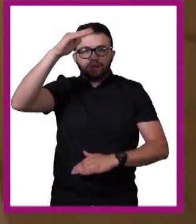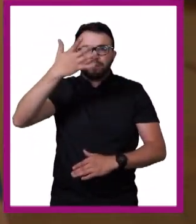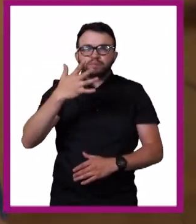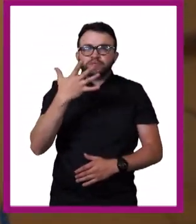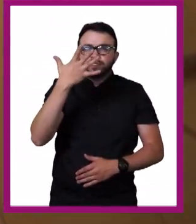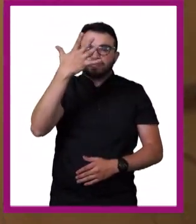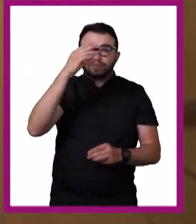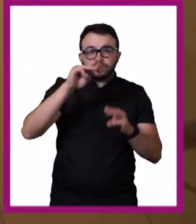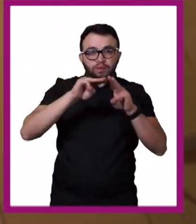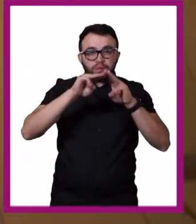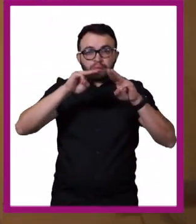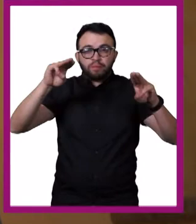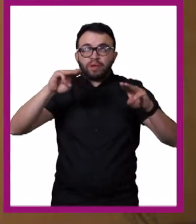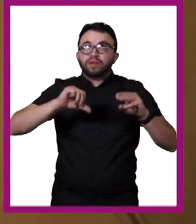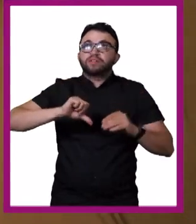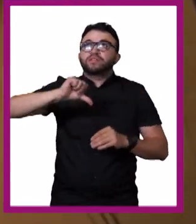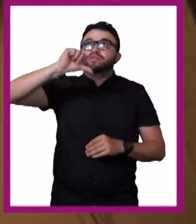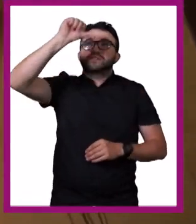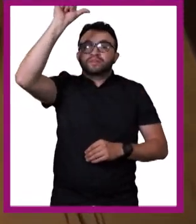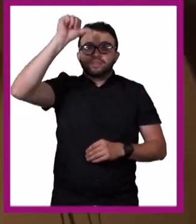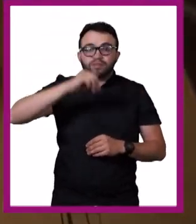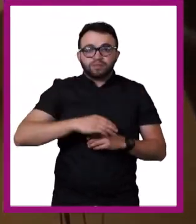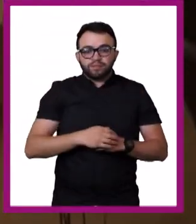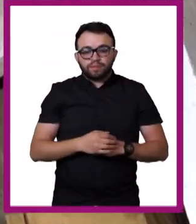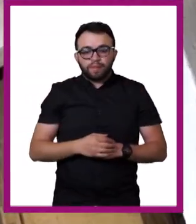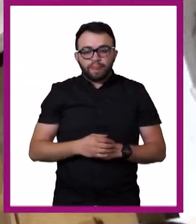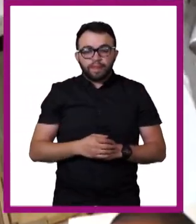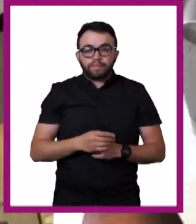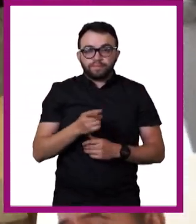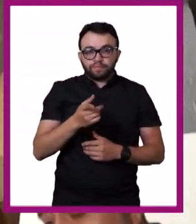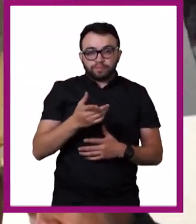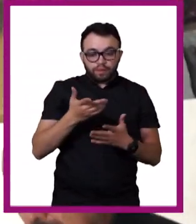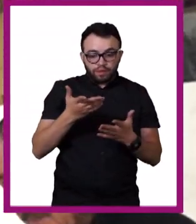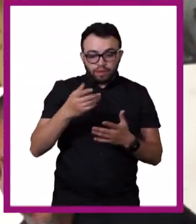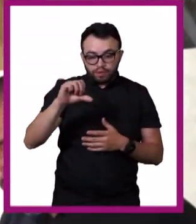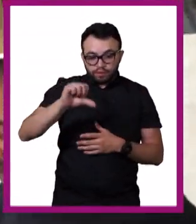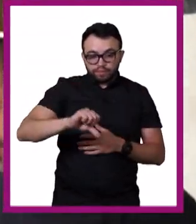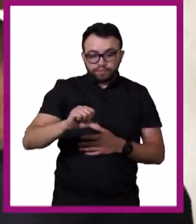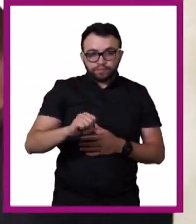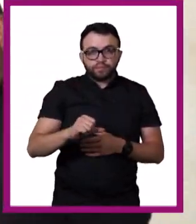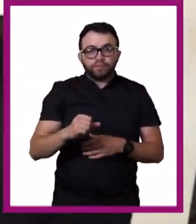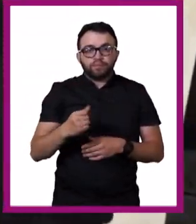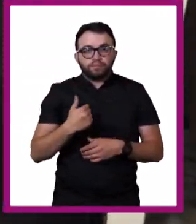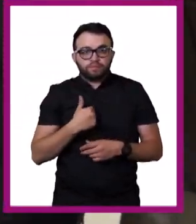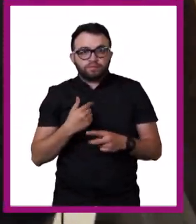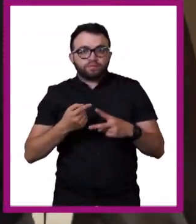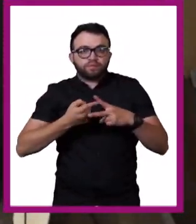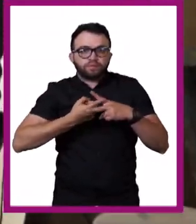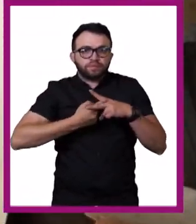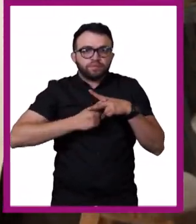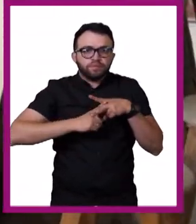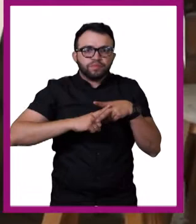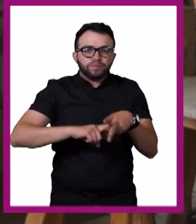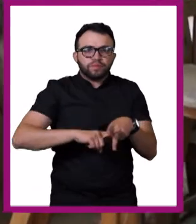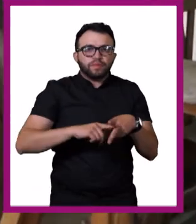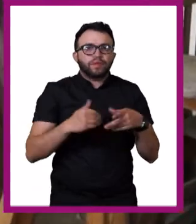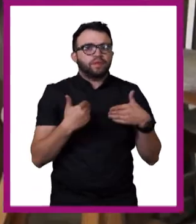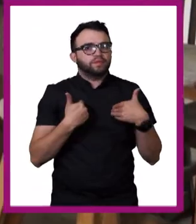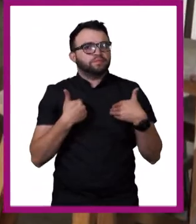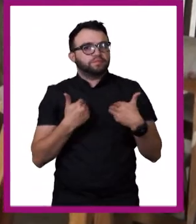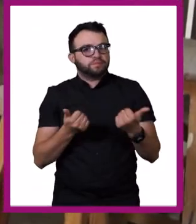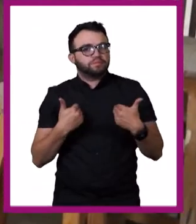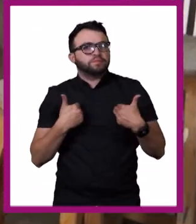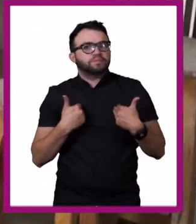de 5 metros. Pero fue aquí donde empecé como a entender